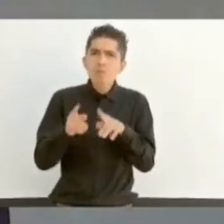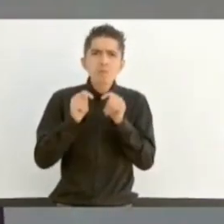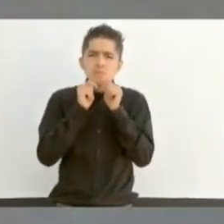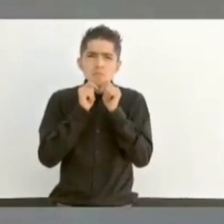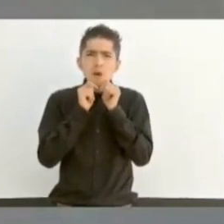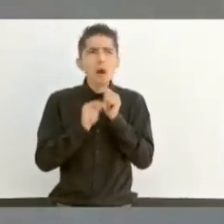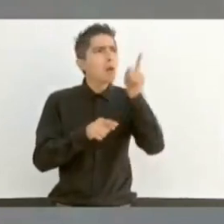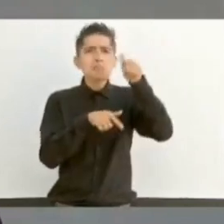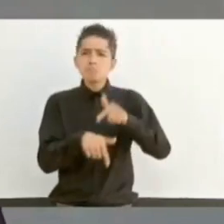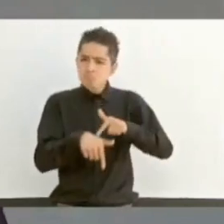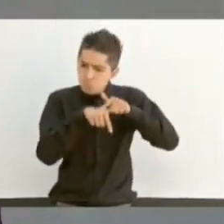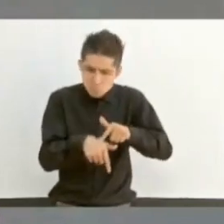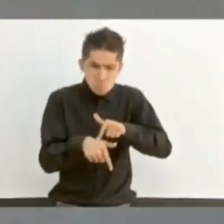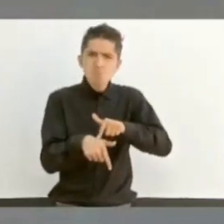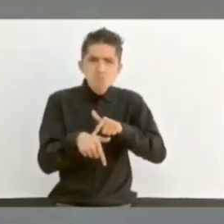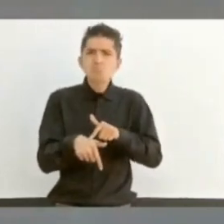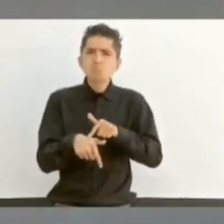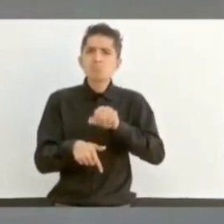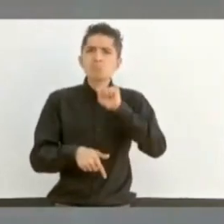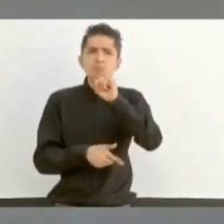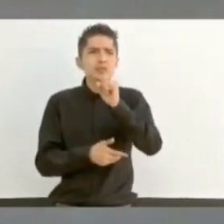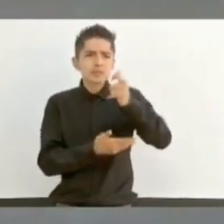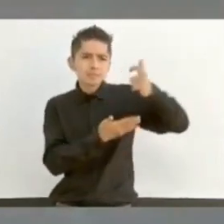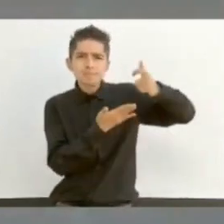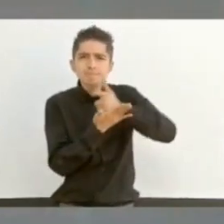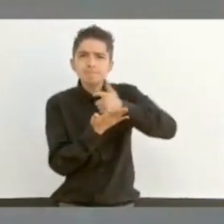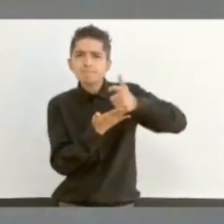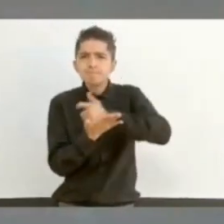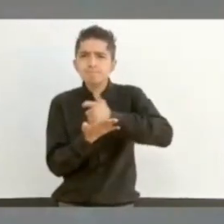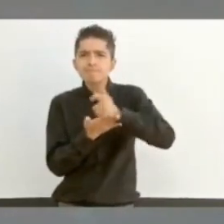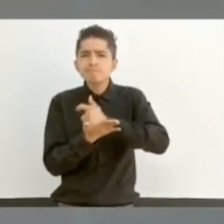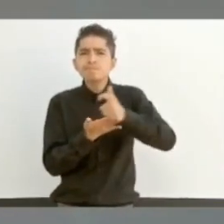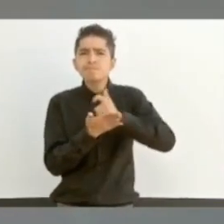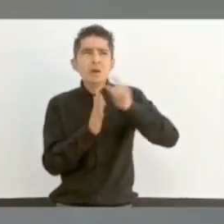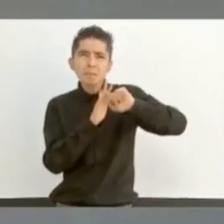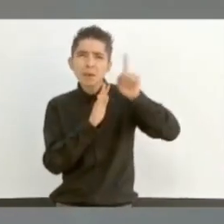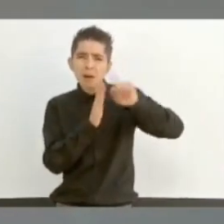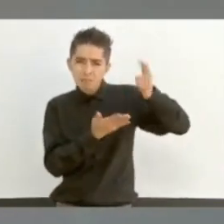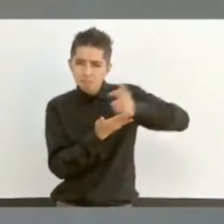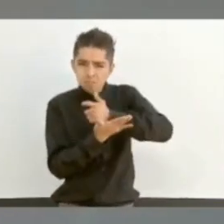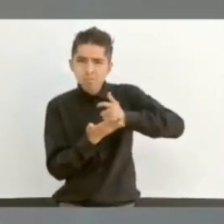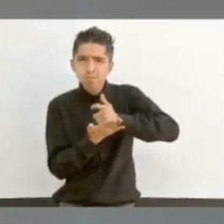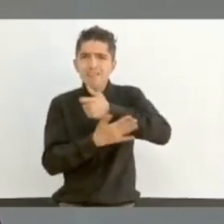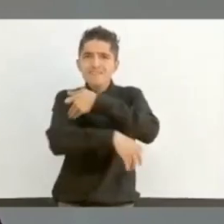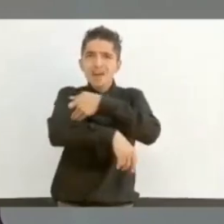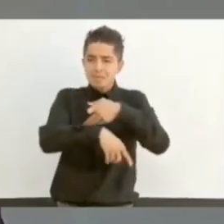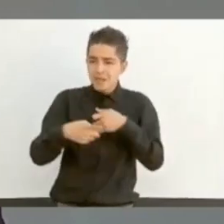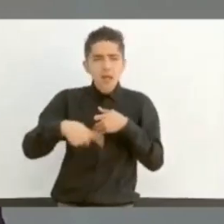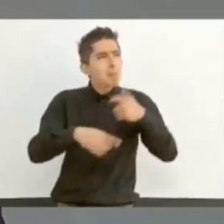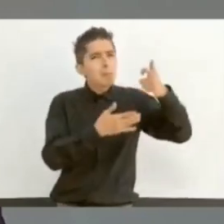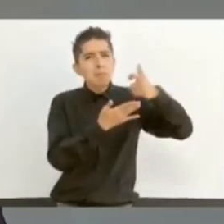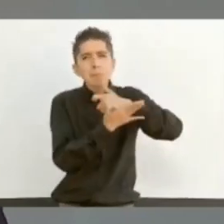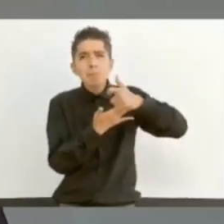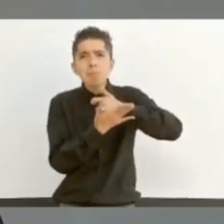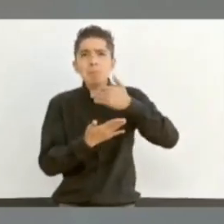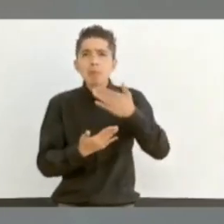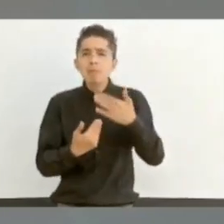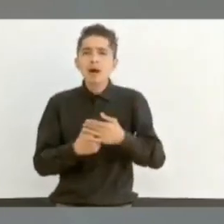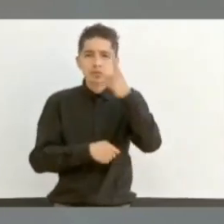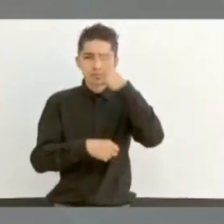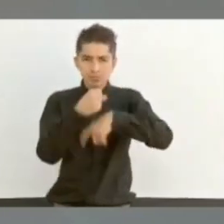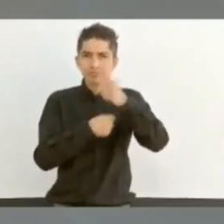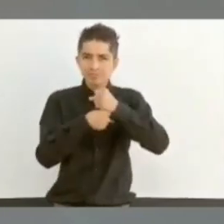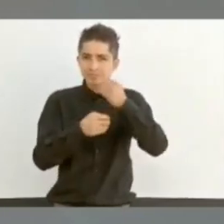no dejaron de enviar apoyos a sus familiares. El año